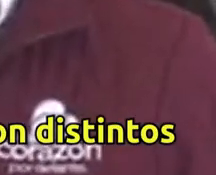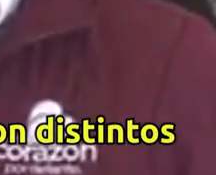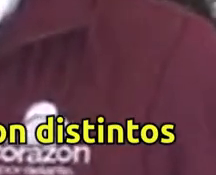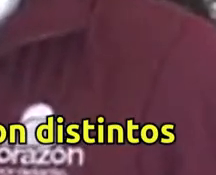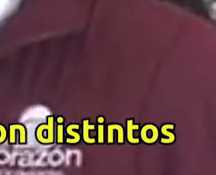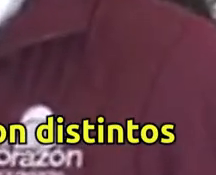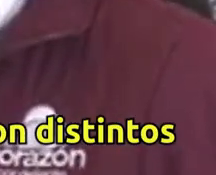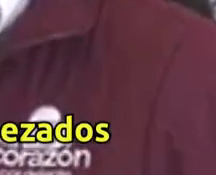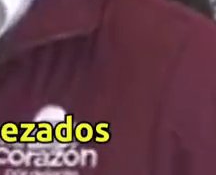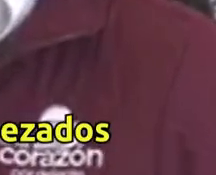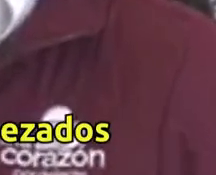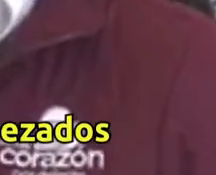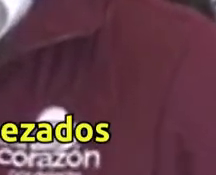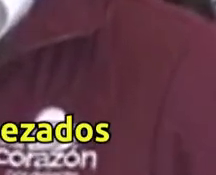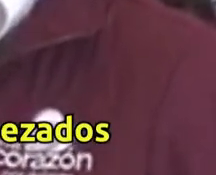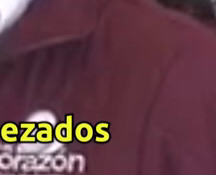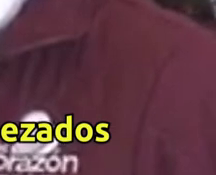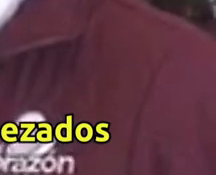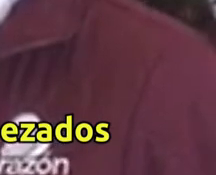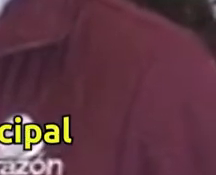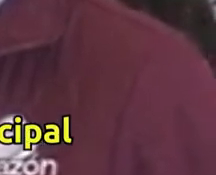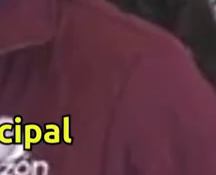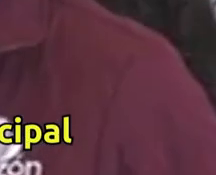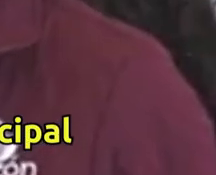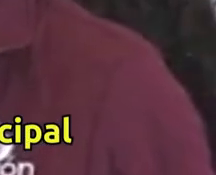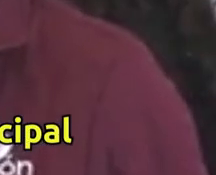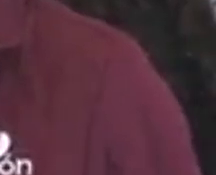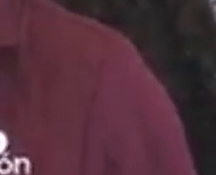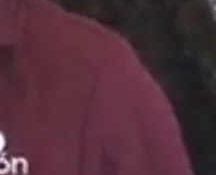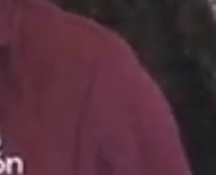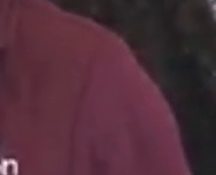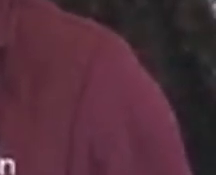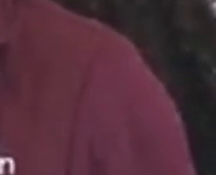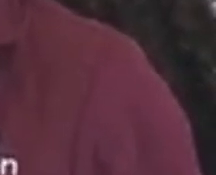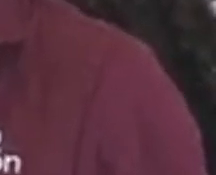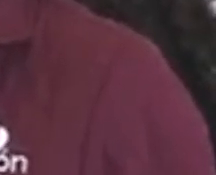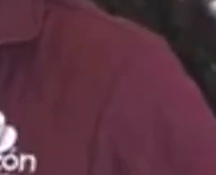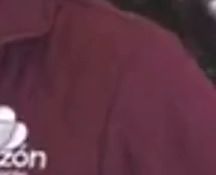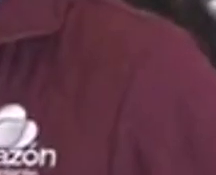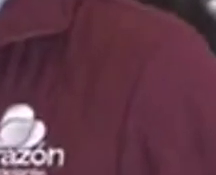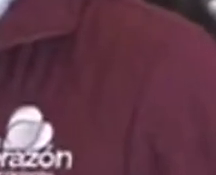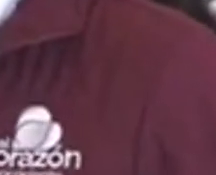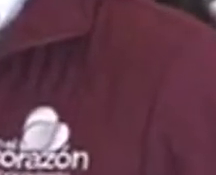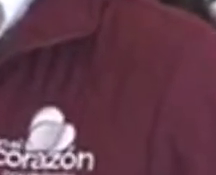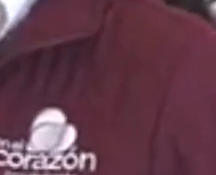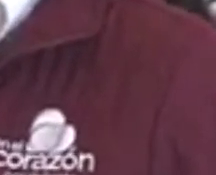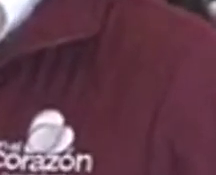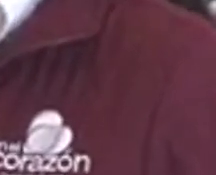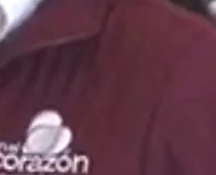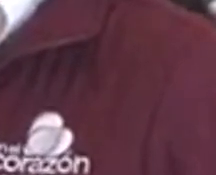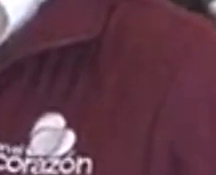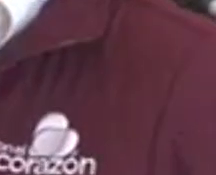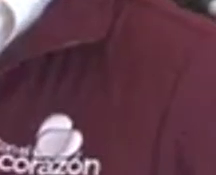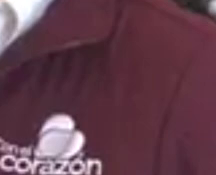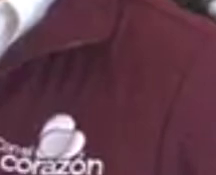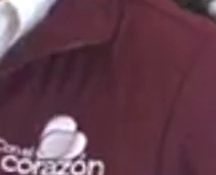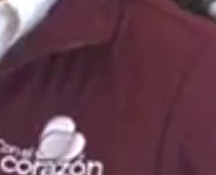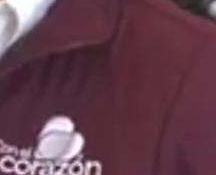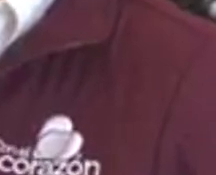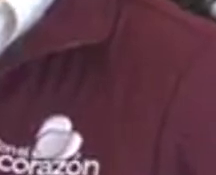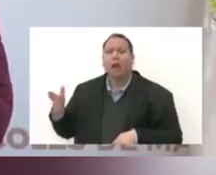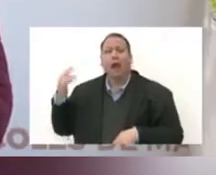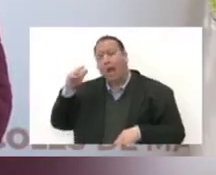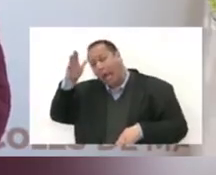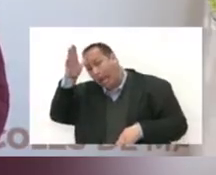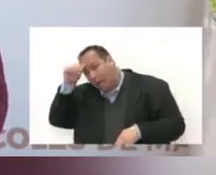se tomaron distintos acuerdos, acciones encabezados por la presidenta municipal Araceli Brown, en donde en el caso de Rosarito se le iba